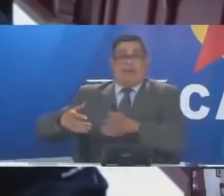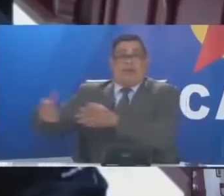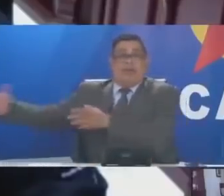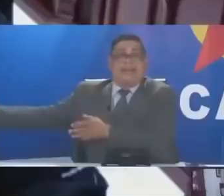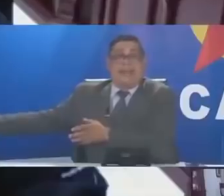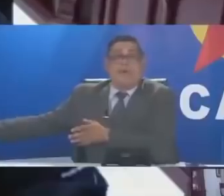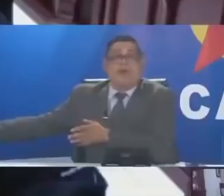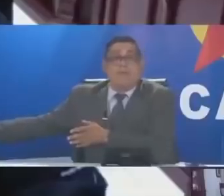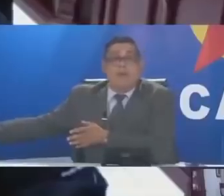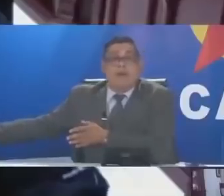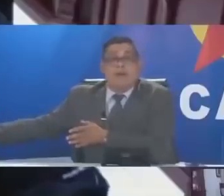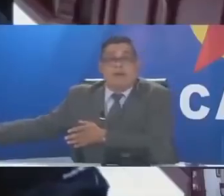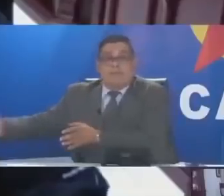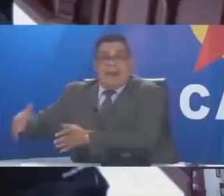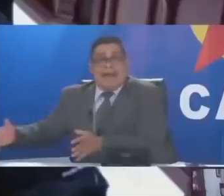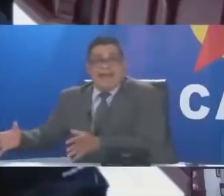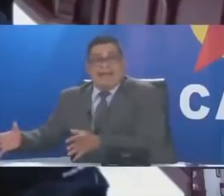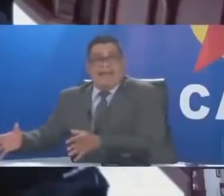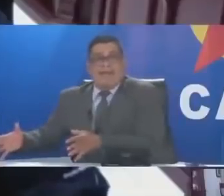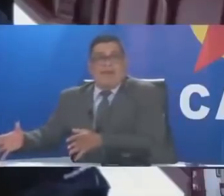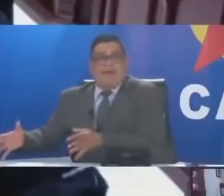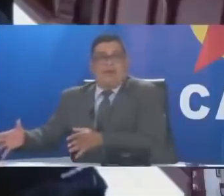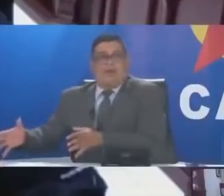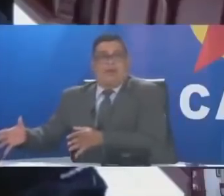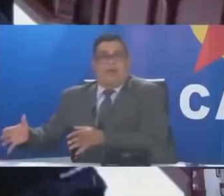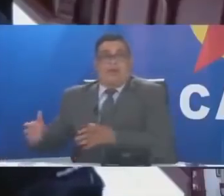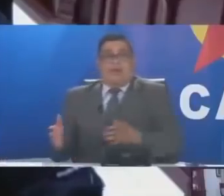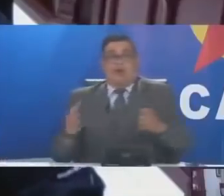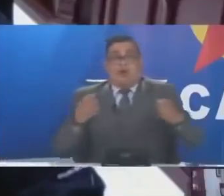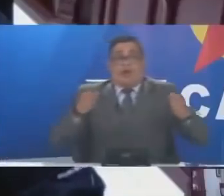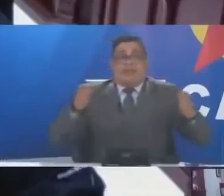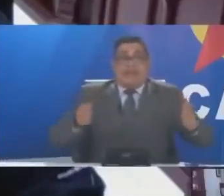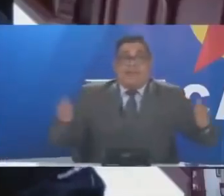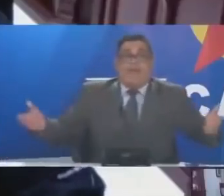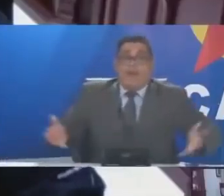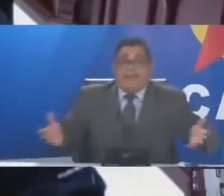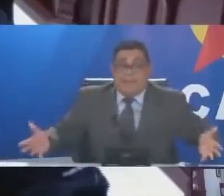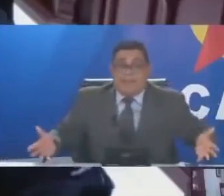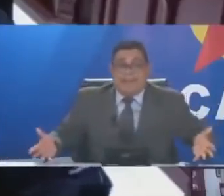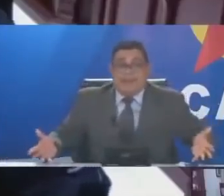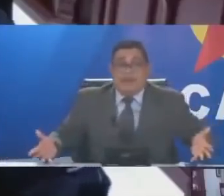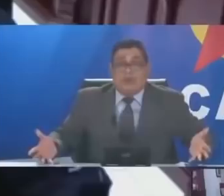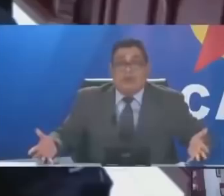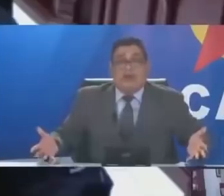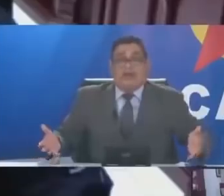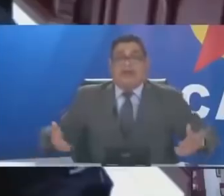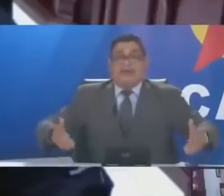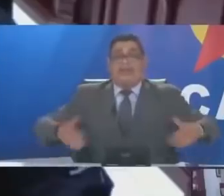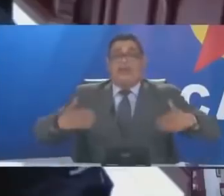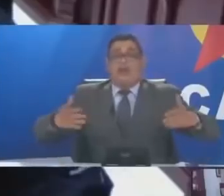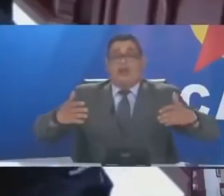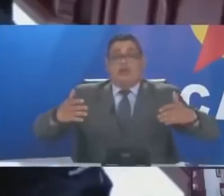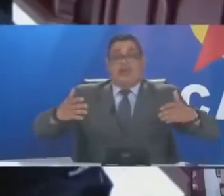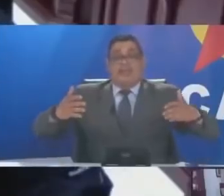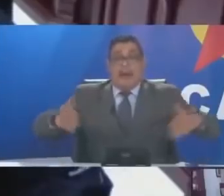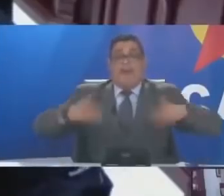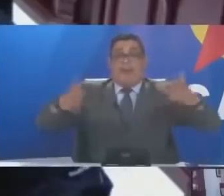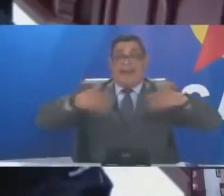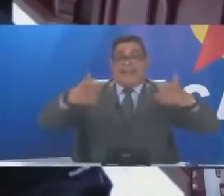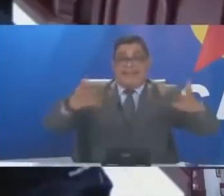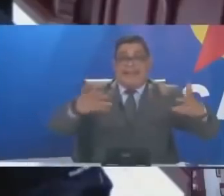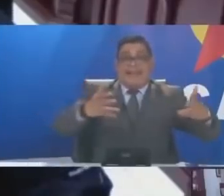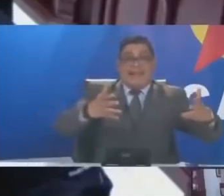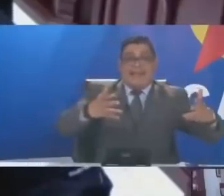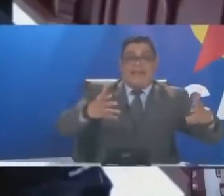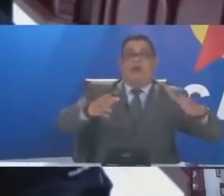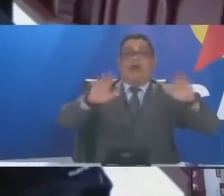personas del transporte público que paran el tráfico si nos acercamos y vemos qué está pasando y a veces los animamos